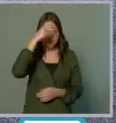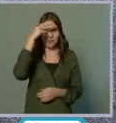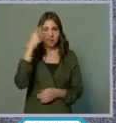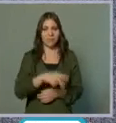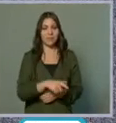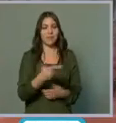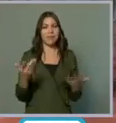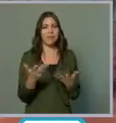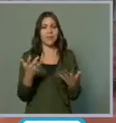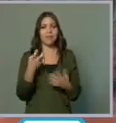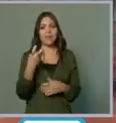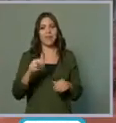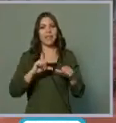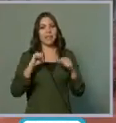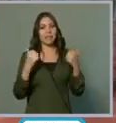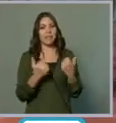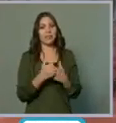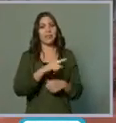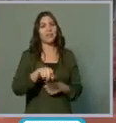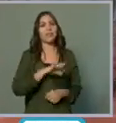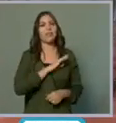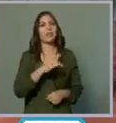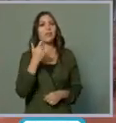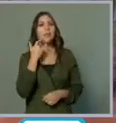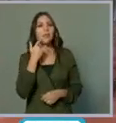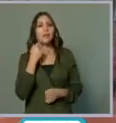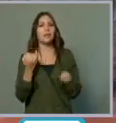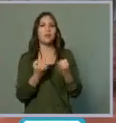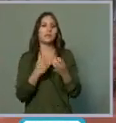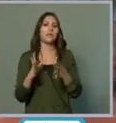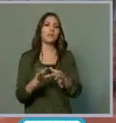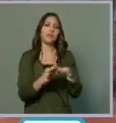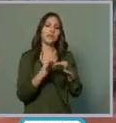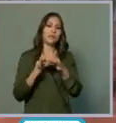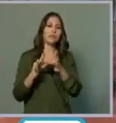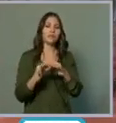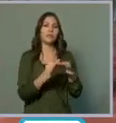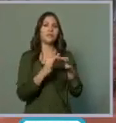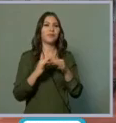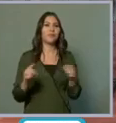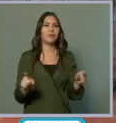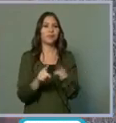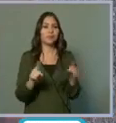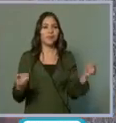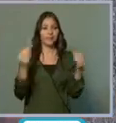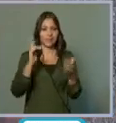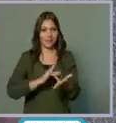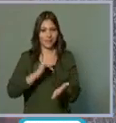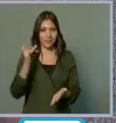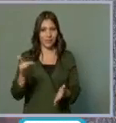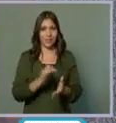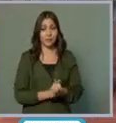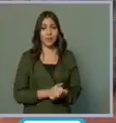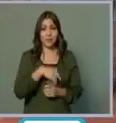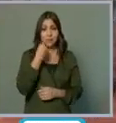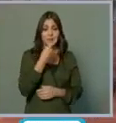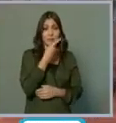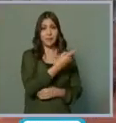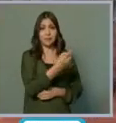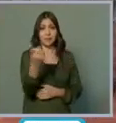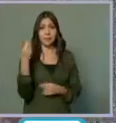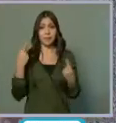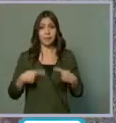pues realice este tipo de asociaciones donde podamos disfrutar en conjunto de la música. De verdad, muchas gracias. Muchas gracias. Algo que le quiera decir al